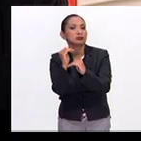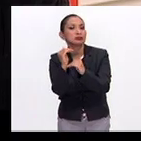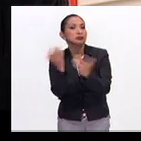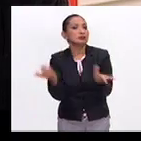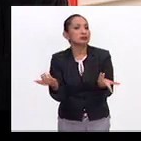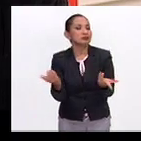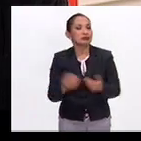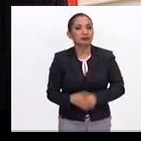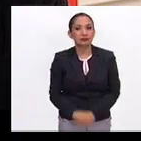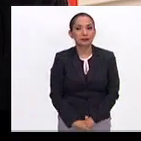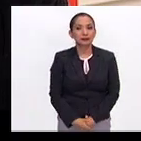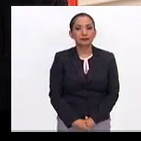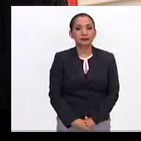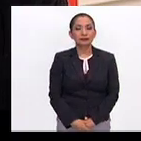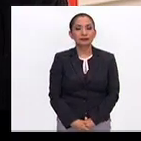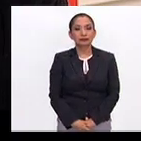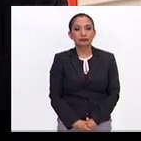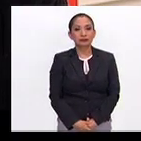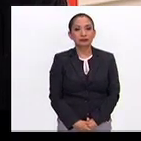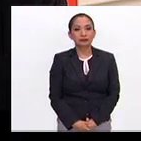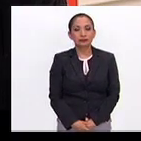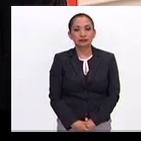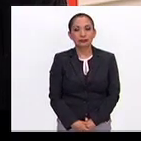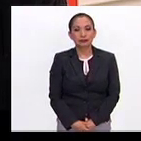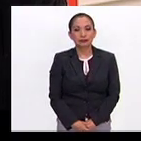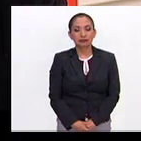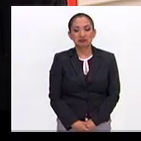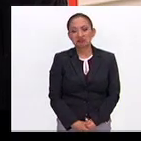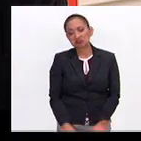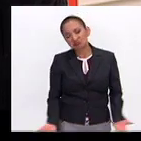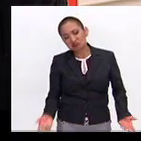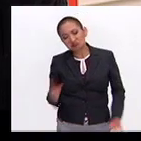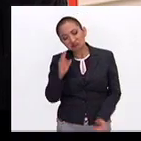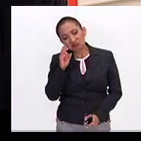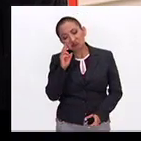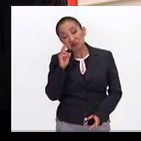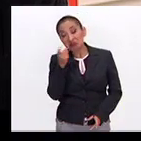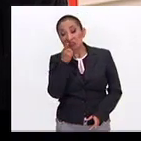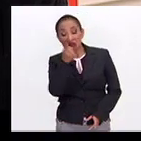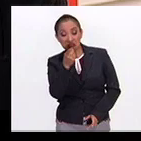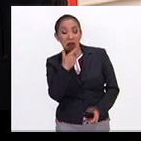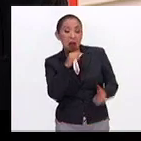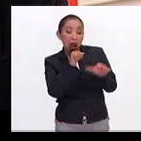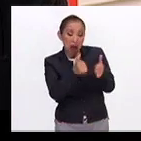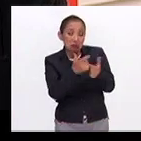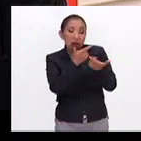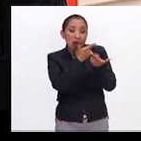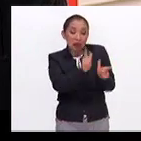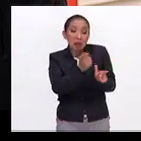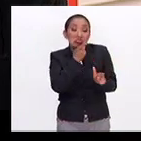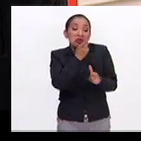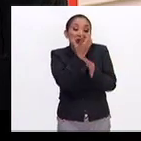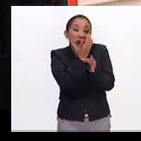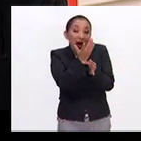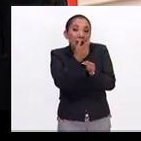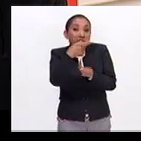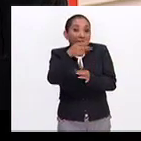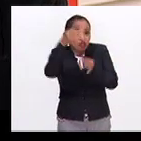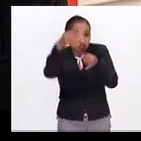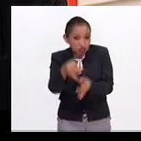Normalmente se diría que el arte es libre, pero el arte no es libre si no se enfrenta a obstáculos.